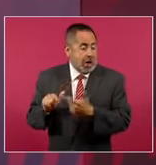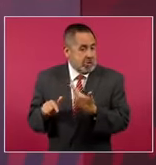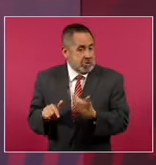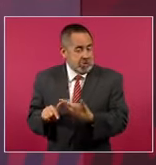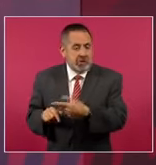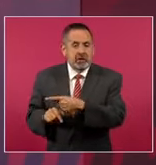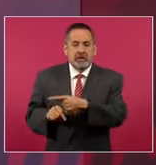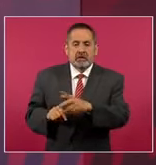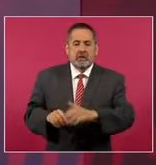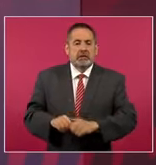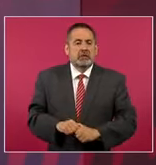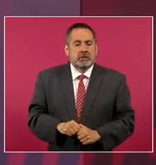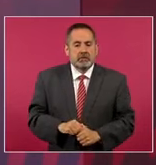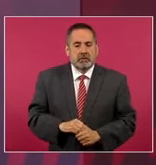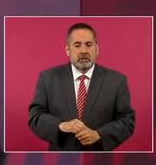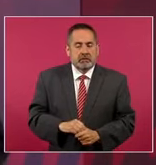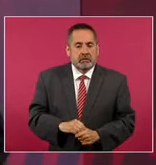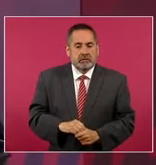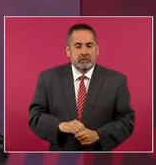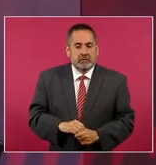Y es un